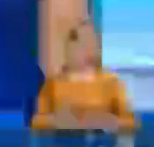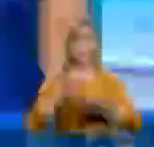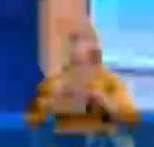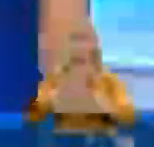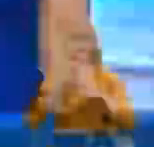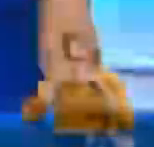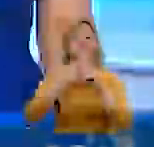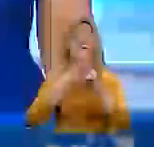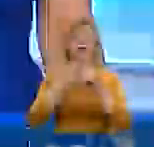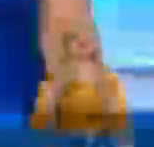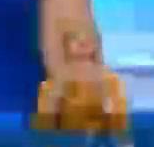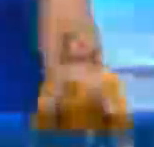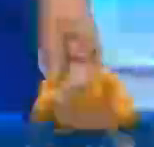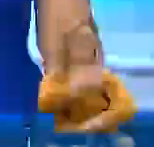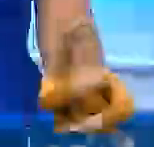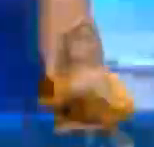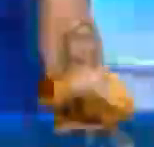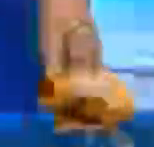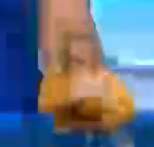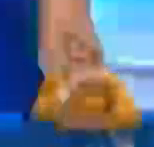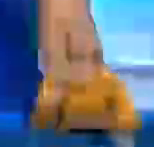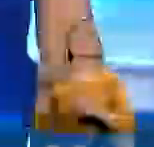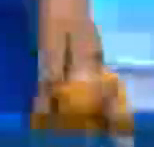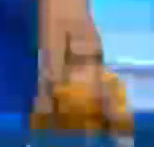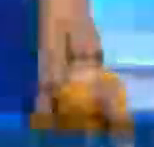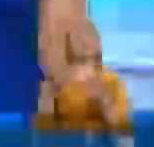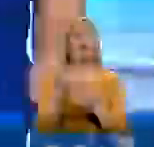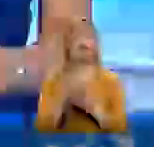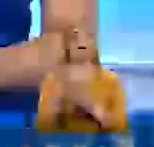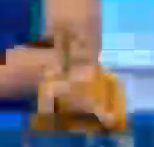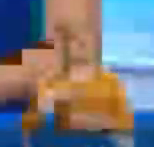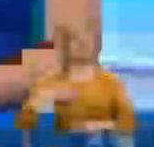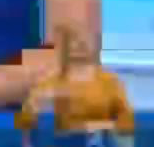del laboratorio Sinopharm llegara a Perú.